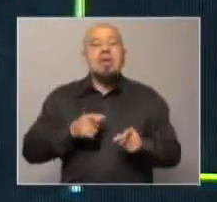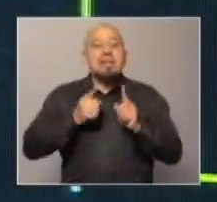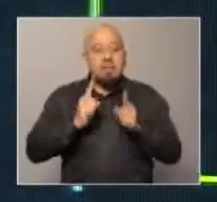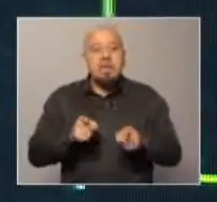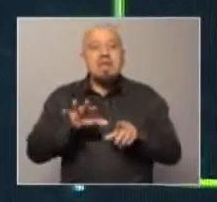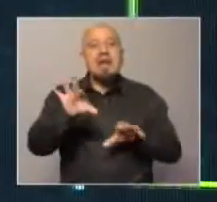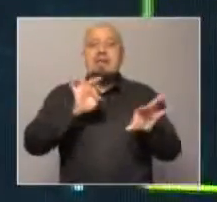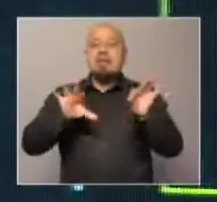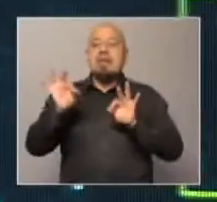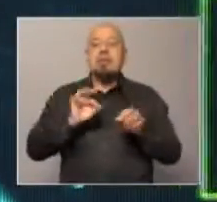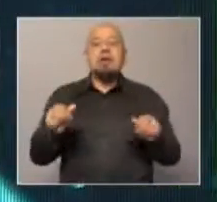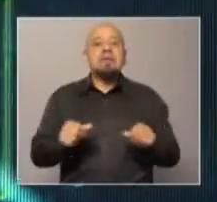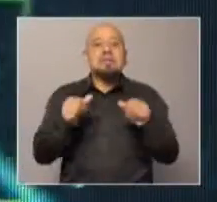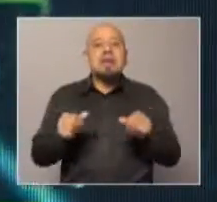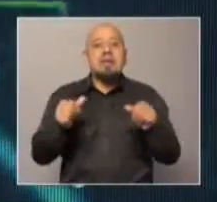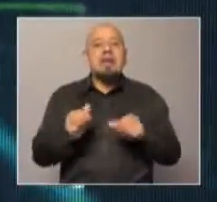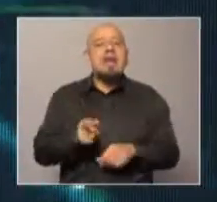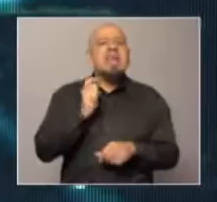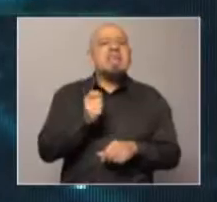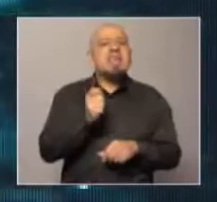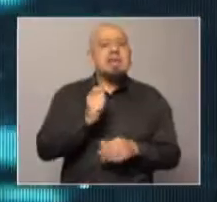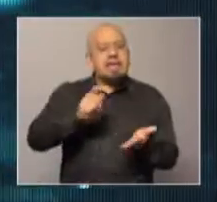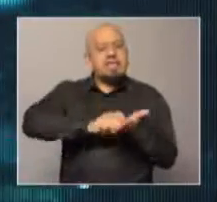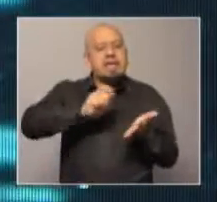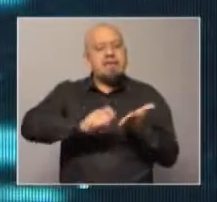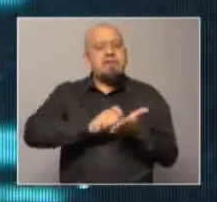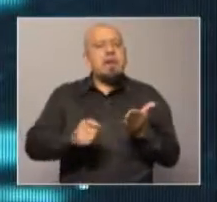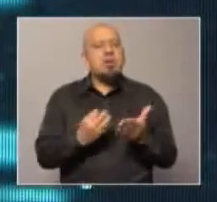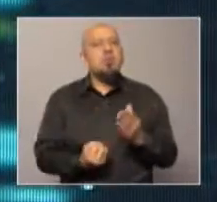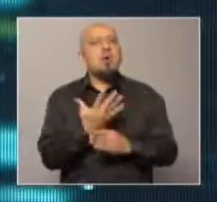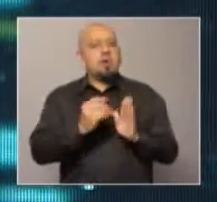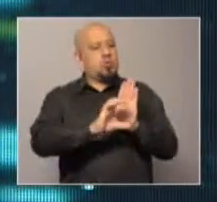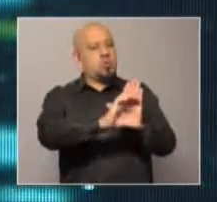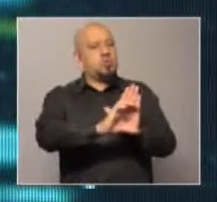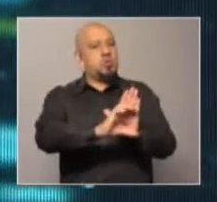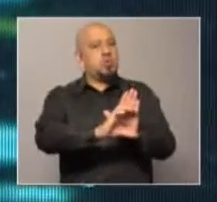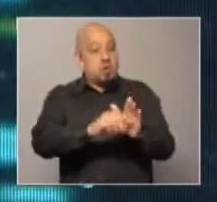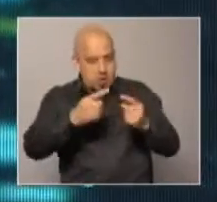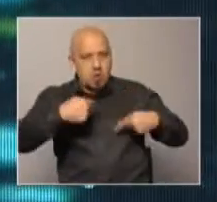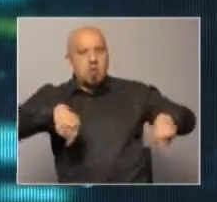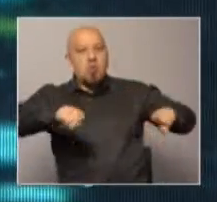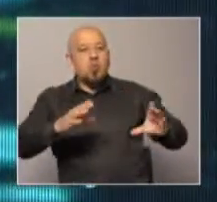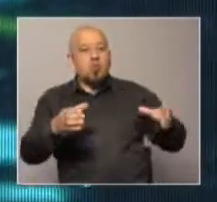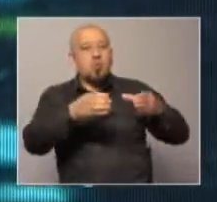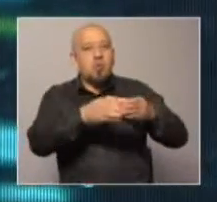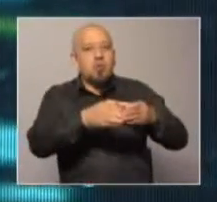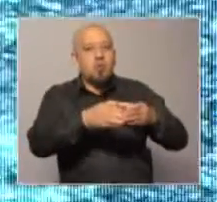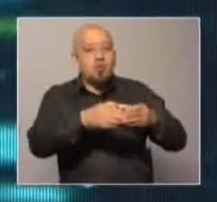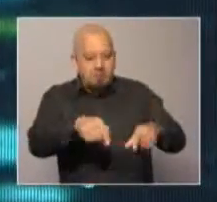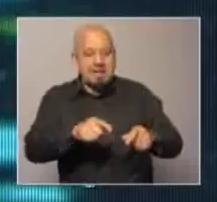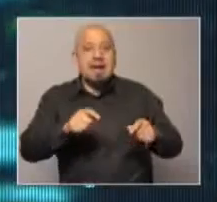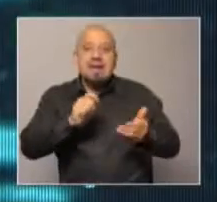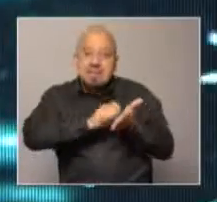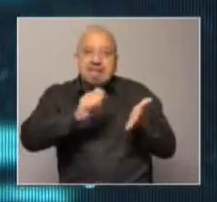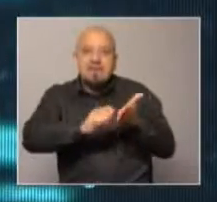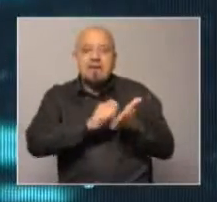crear un órgano constituyente, una convención constituyente que tiene el cometido de redactar desde cero la Carta